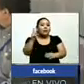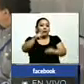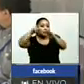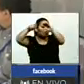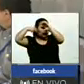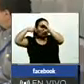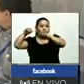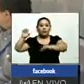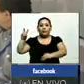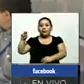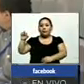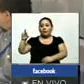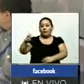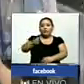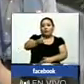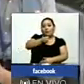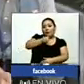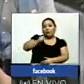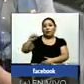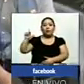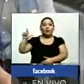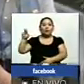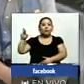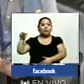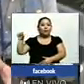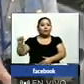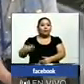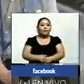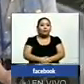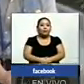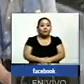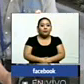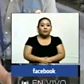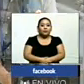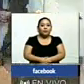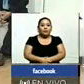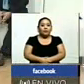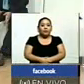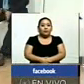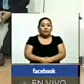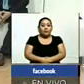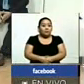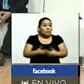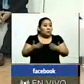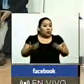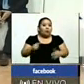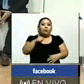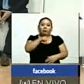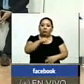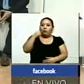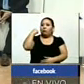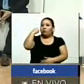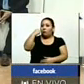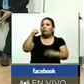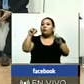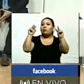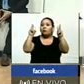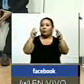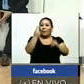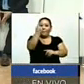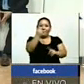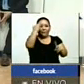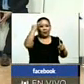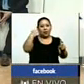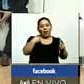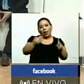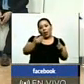Ever Ávalos, un reporte de Luis Alberto López. Bueno, un punto importante que señalaba una de las entrevistadas